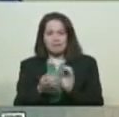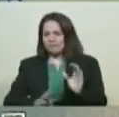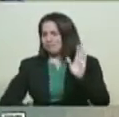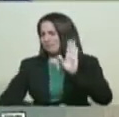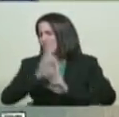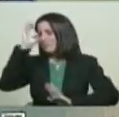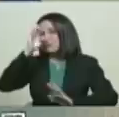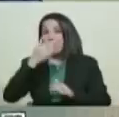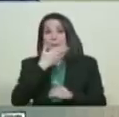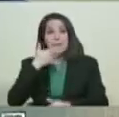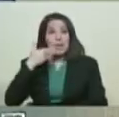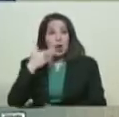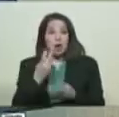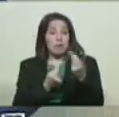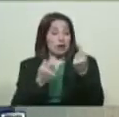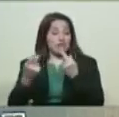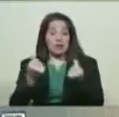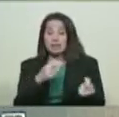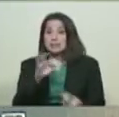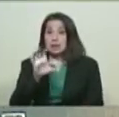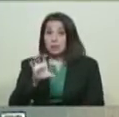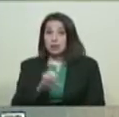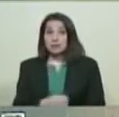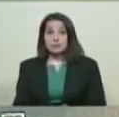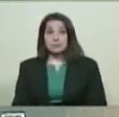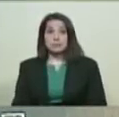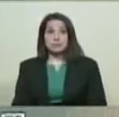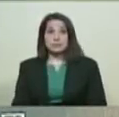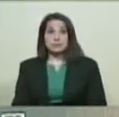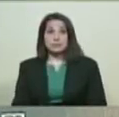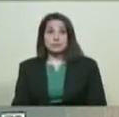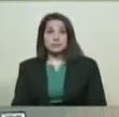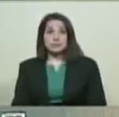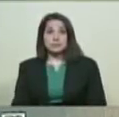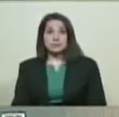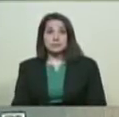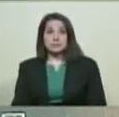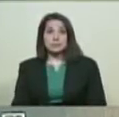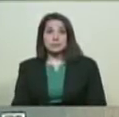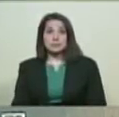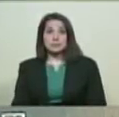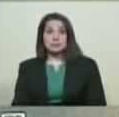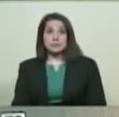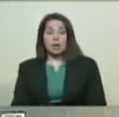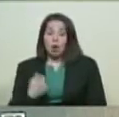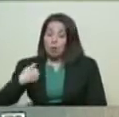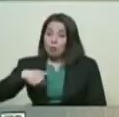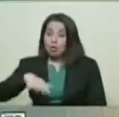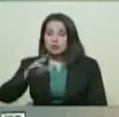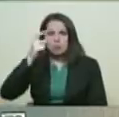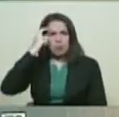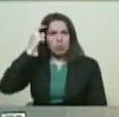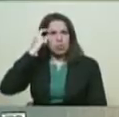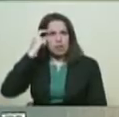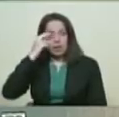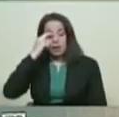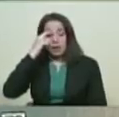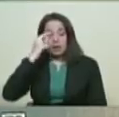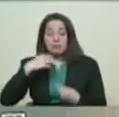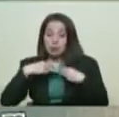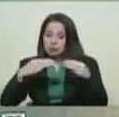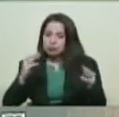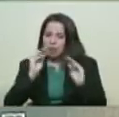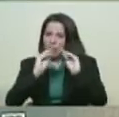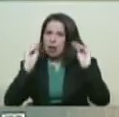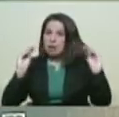éxito para las finanzas del país. Tengo buenos anuncios del Petro en los próximos días, pero les puedo adelantar que